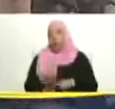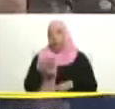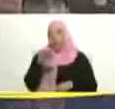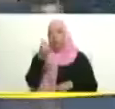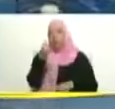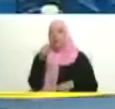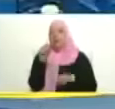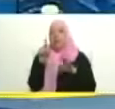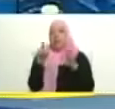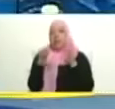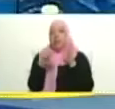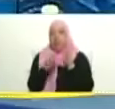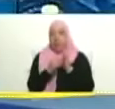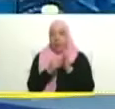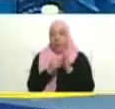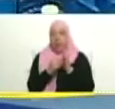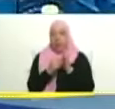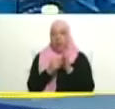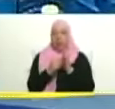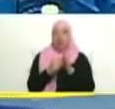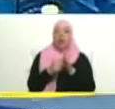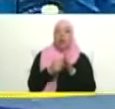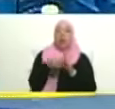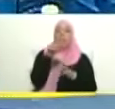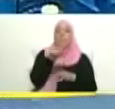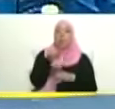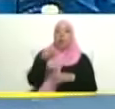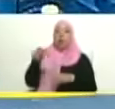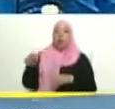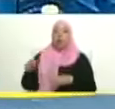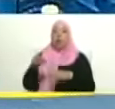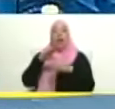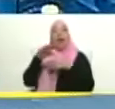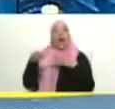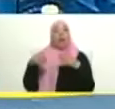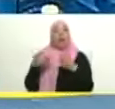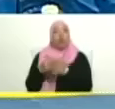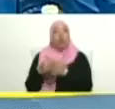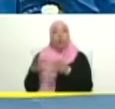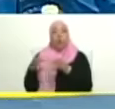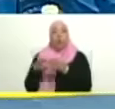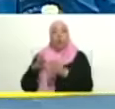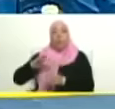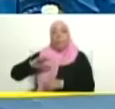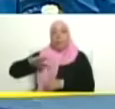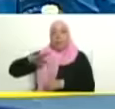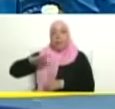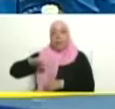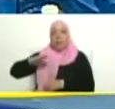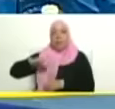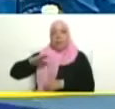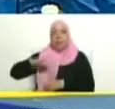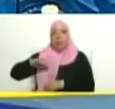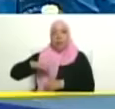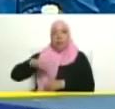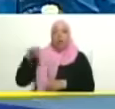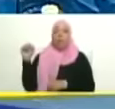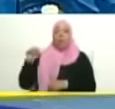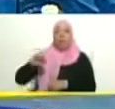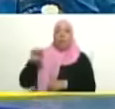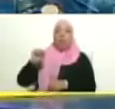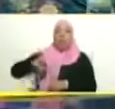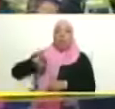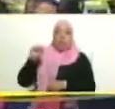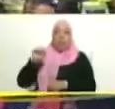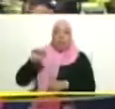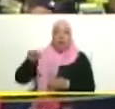nuevos funcionarios para los cuerpos de policía del país, 6 CPC, PNB,